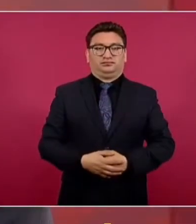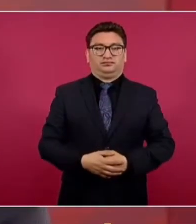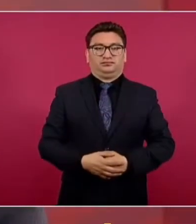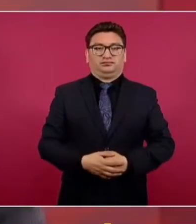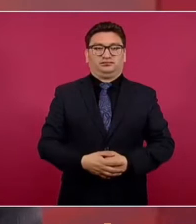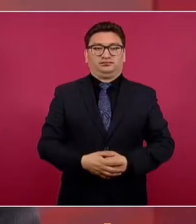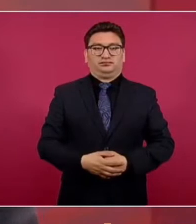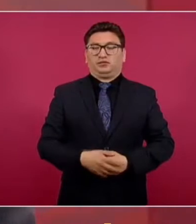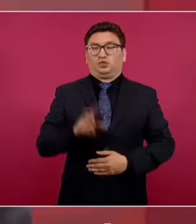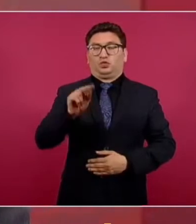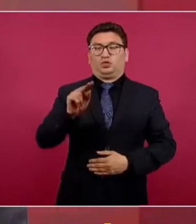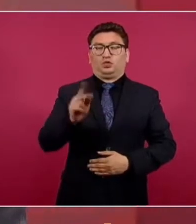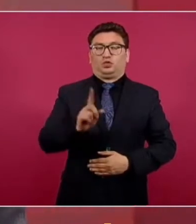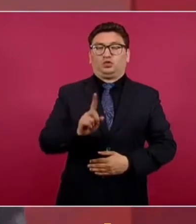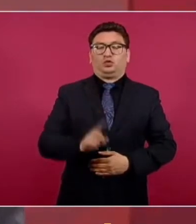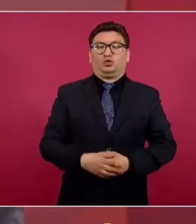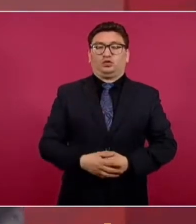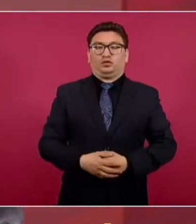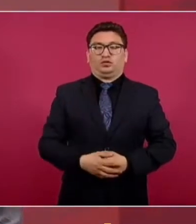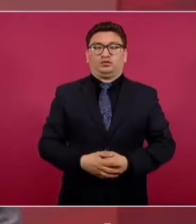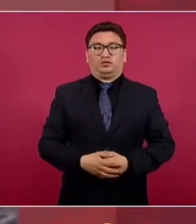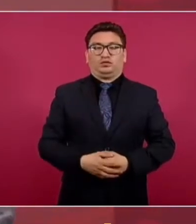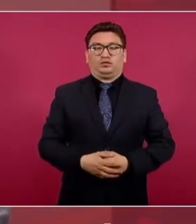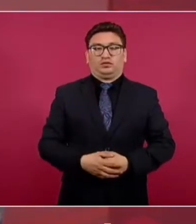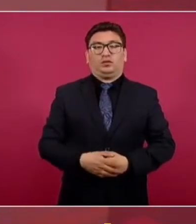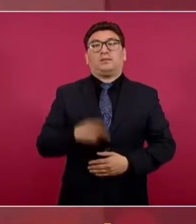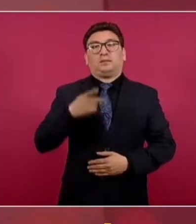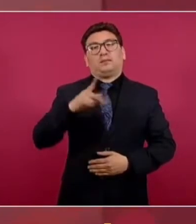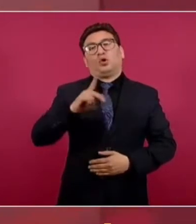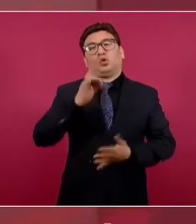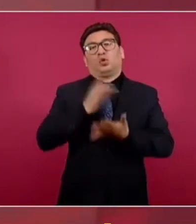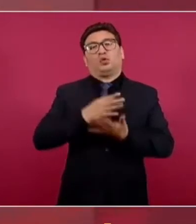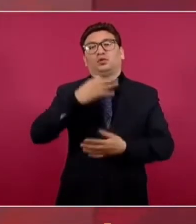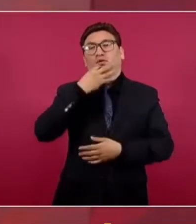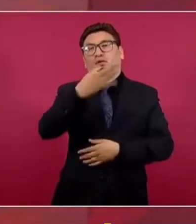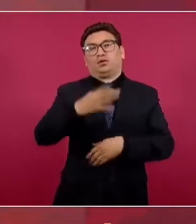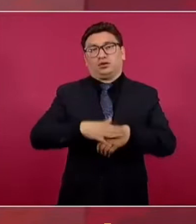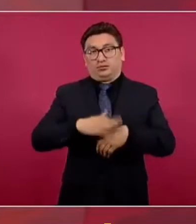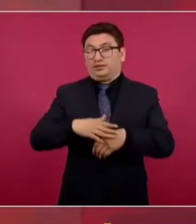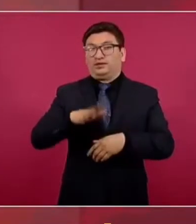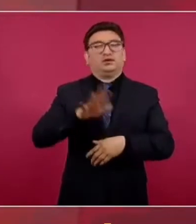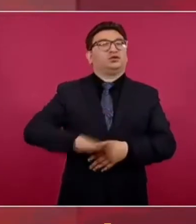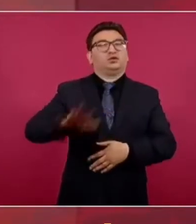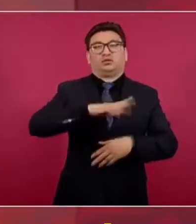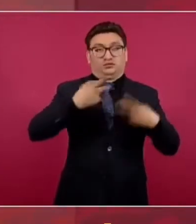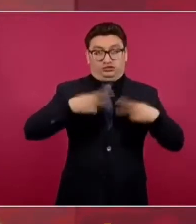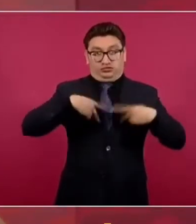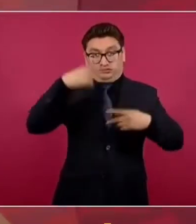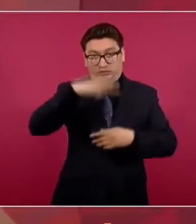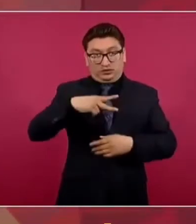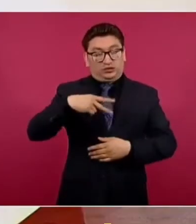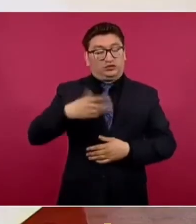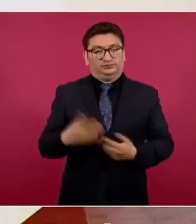No, no, no, no, pero nada más para que sepan los mexicanos de